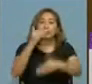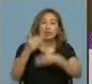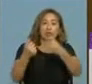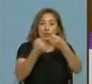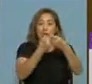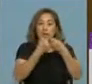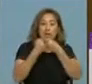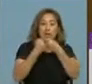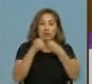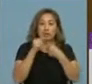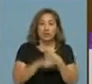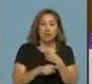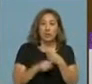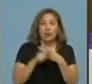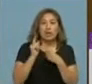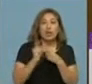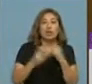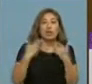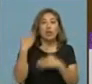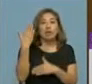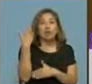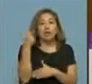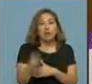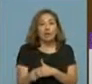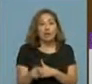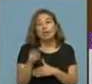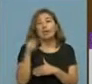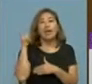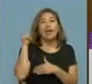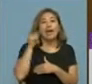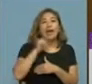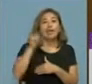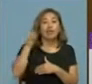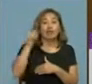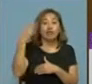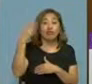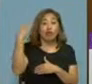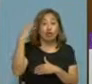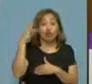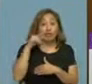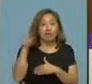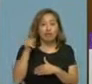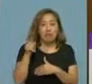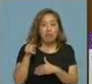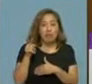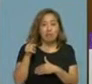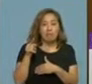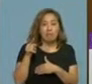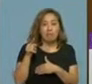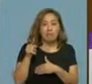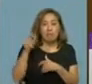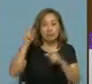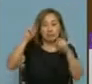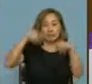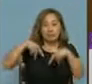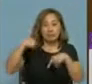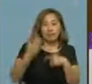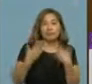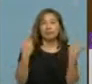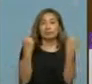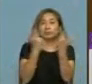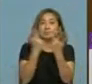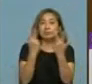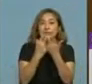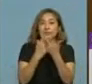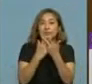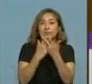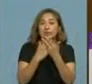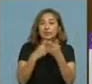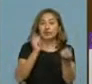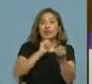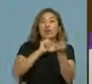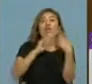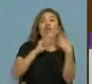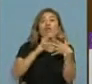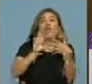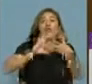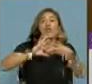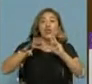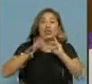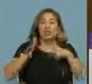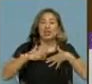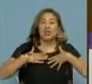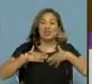acuerdo. La Asamblea Plurinacional de Bolivia en estos momentos está tratando el cambio de su sistema de